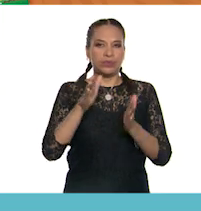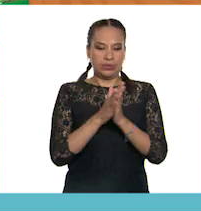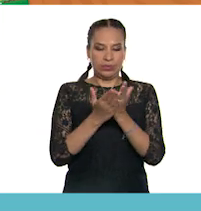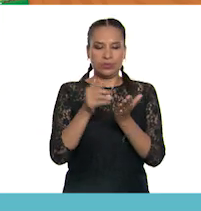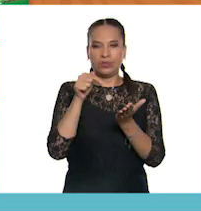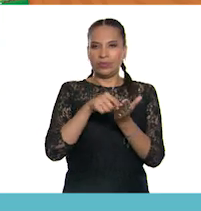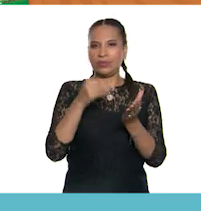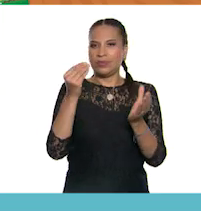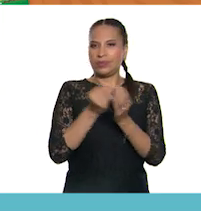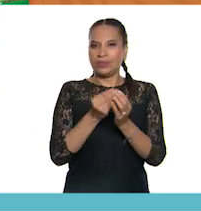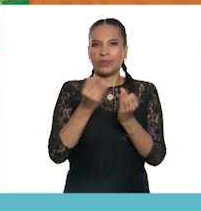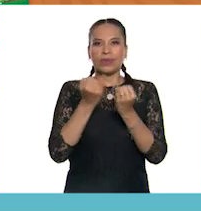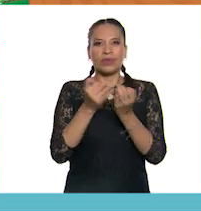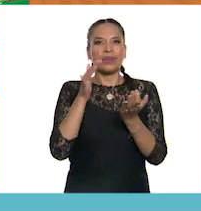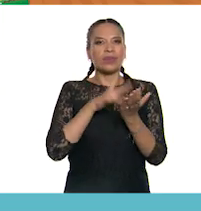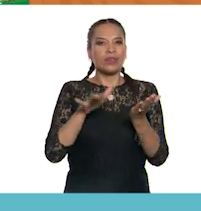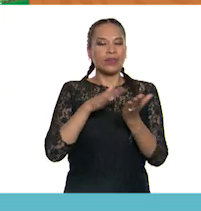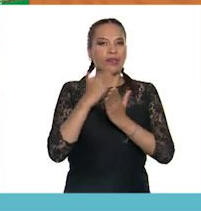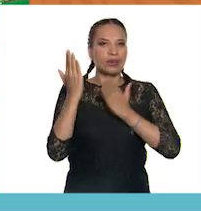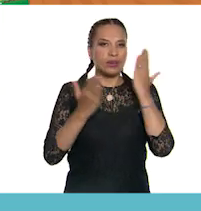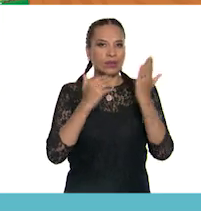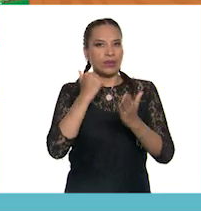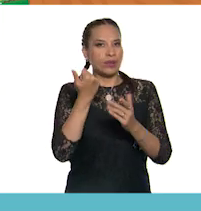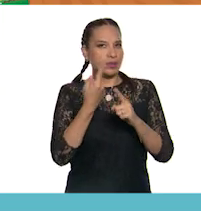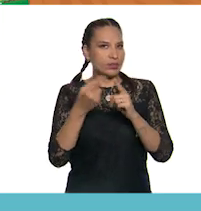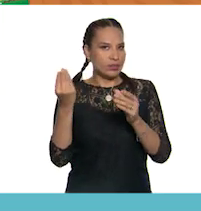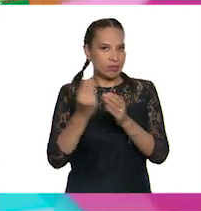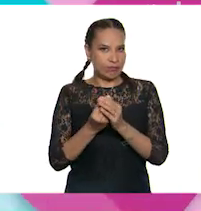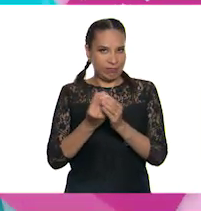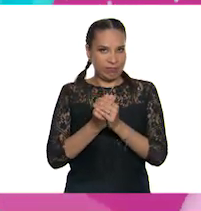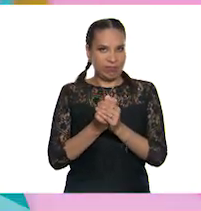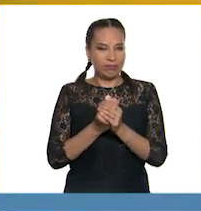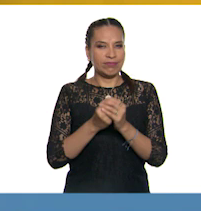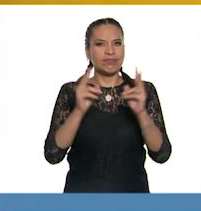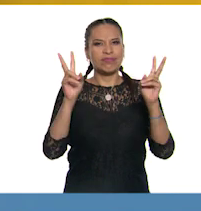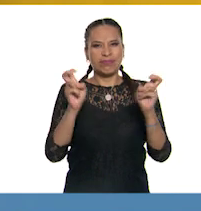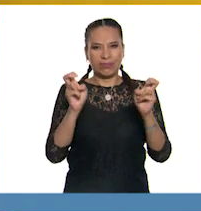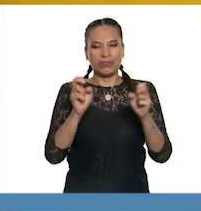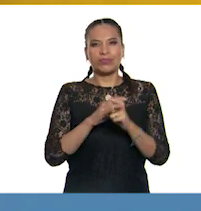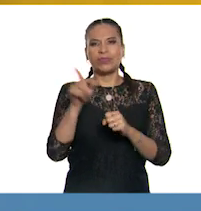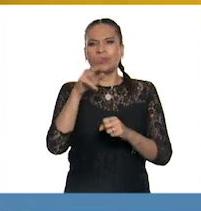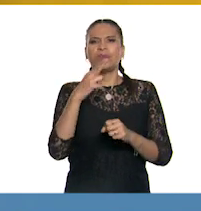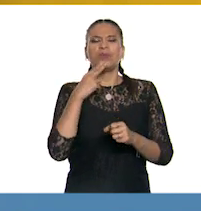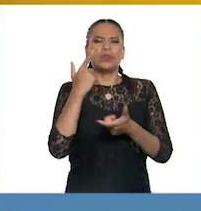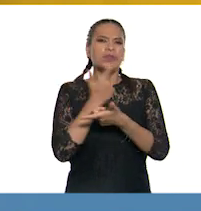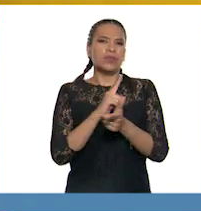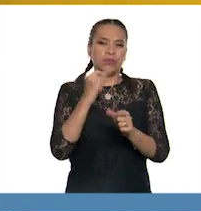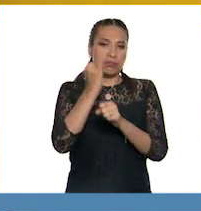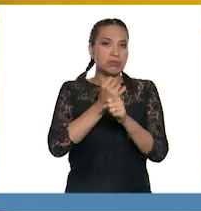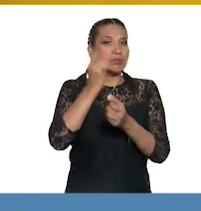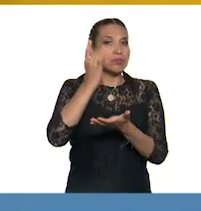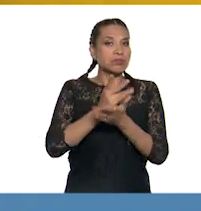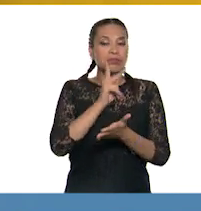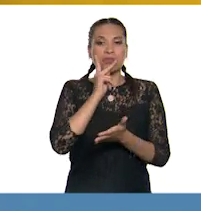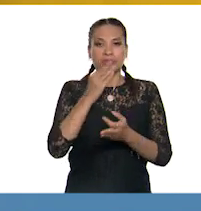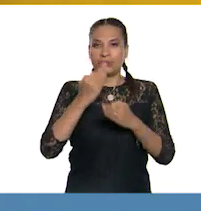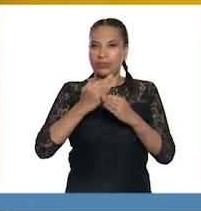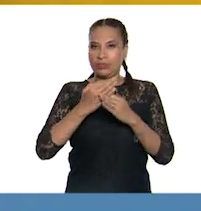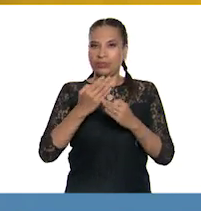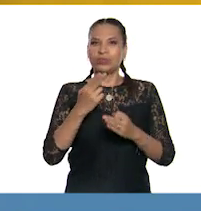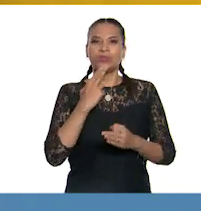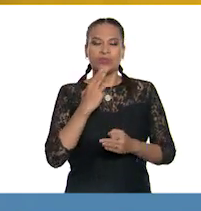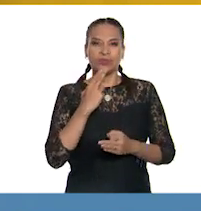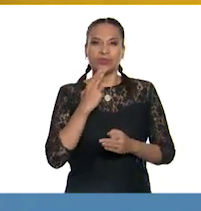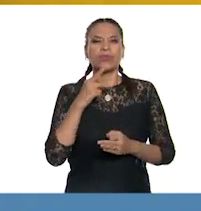esta clase y también al leer o estudiar otras asignaturas. Úsenlo con libertad y no solo investiguen sobre las palabras que estamos empleando